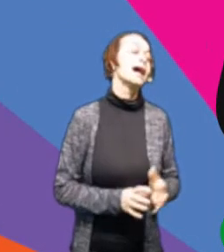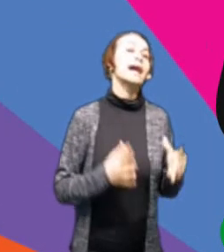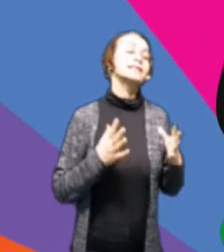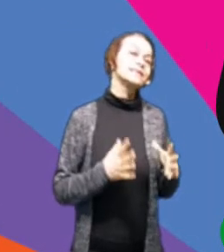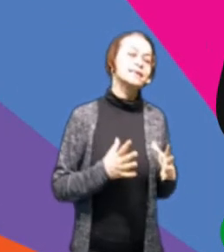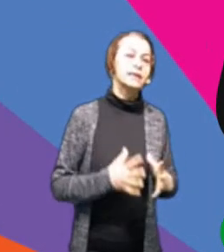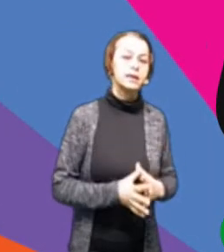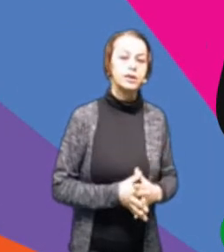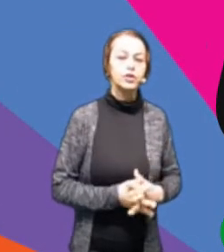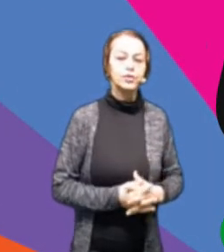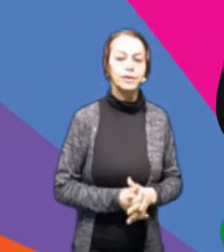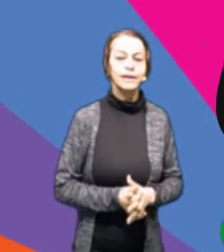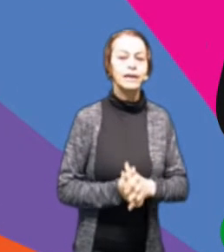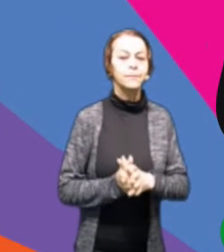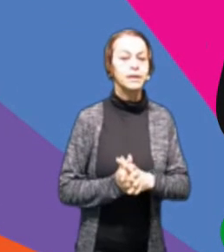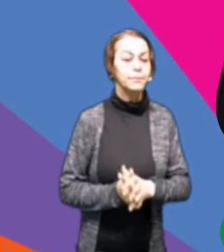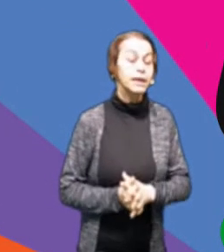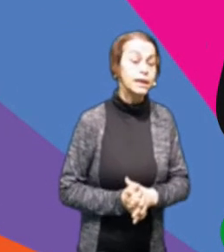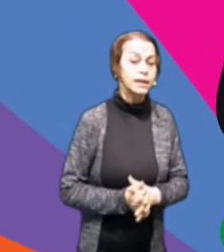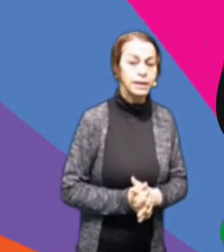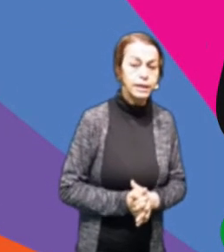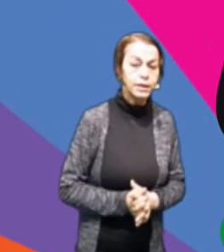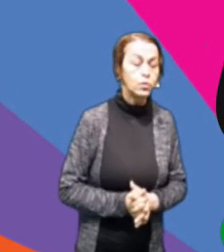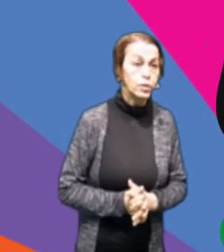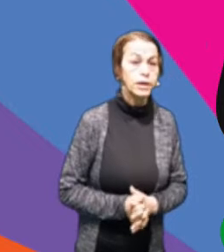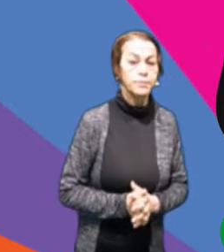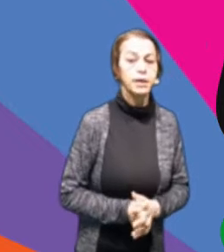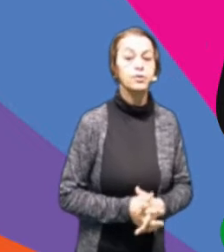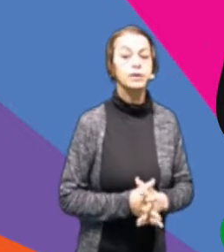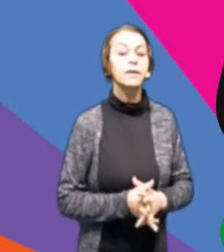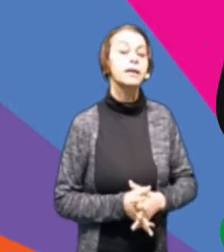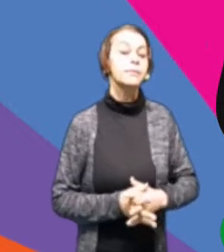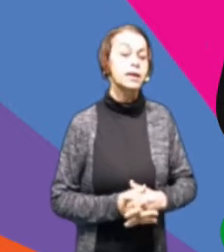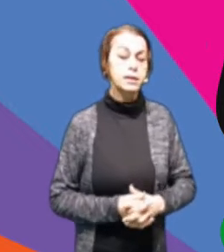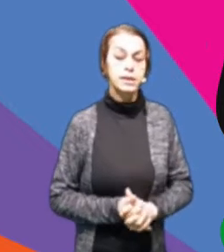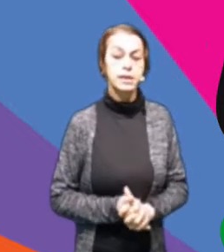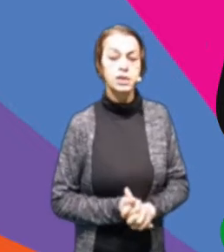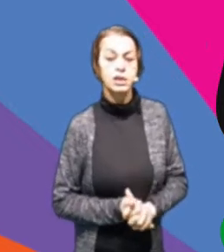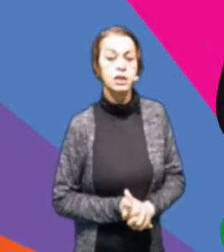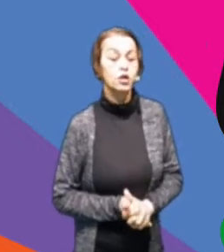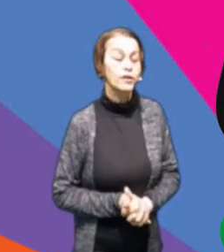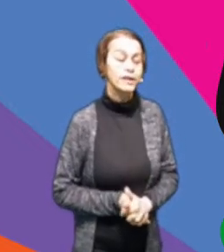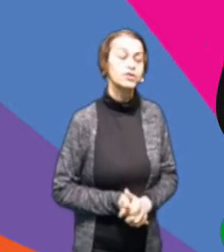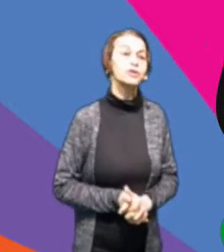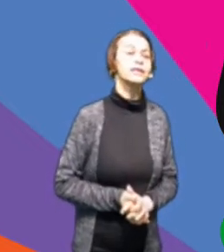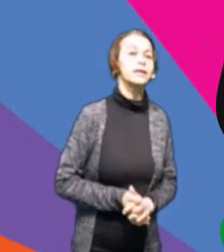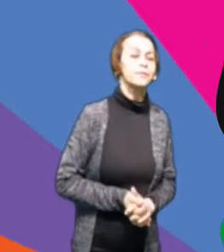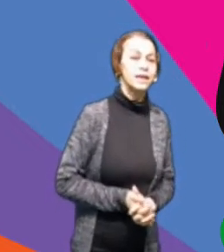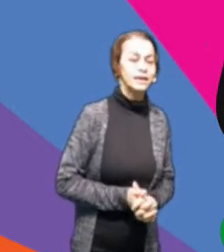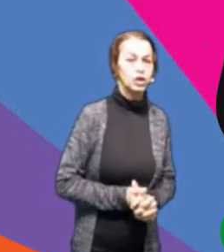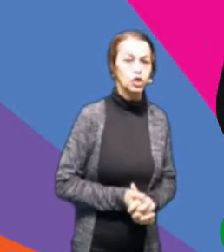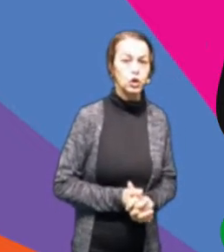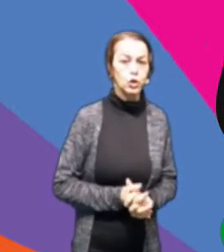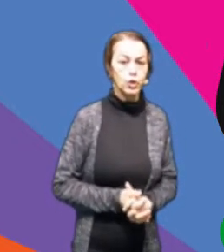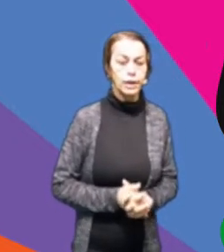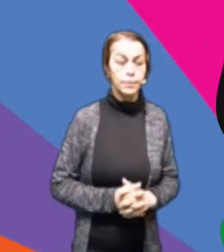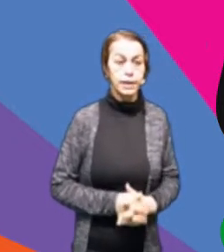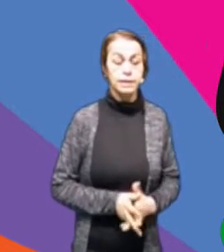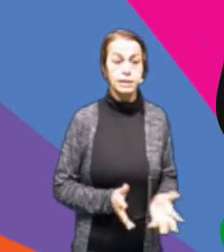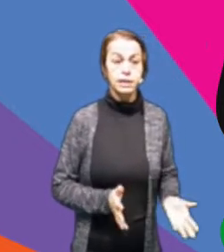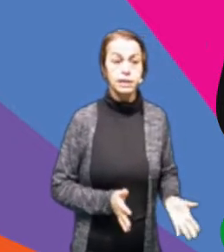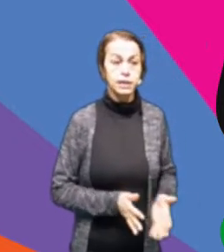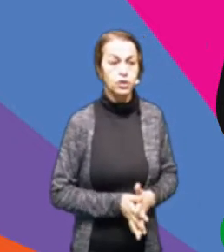A 7 años de la primera, ni una menos, habrá marchas allí en el Congreso y también en todo el